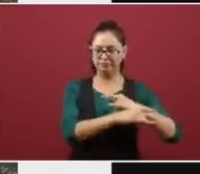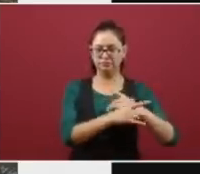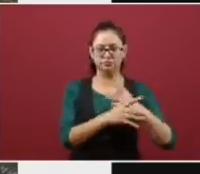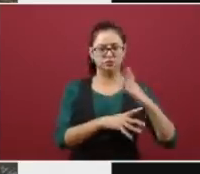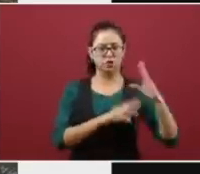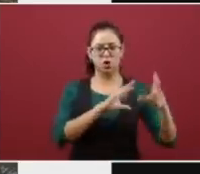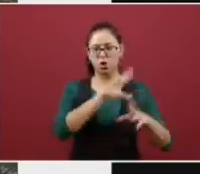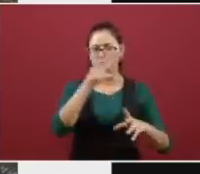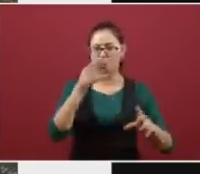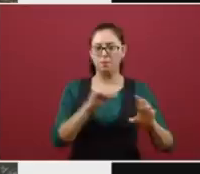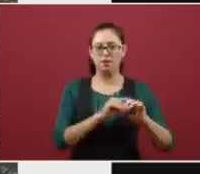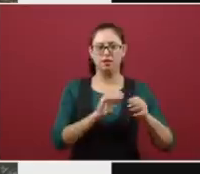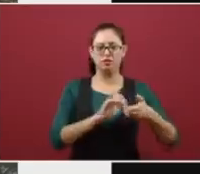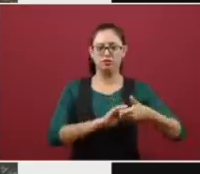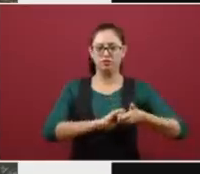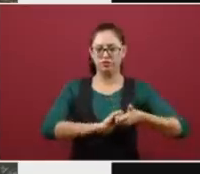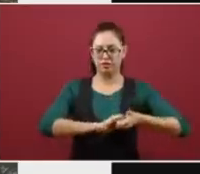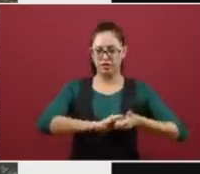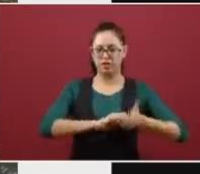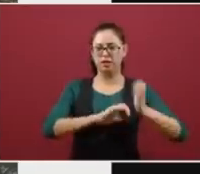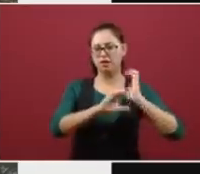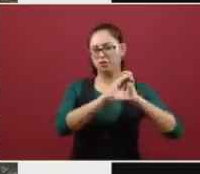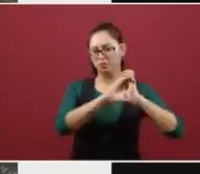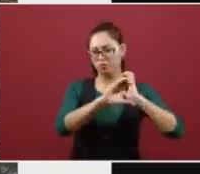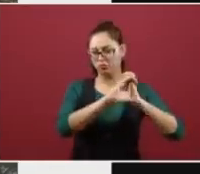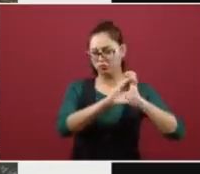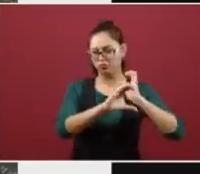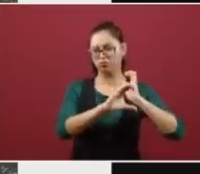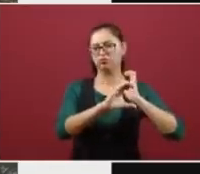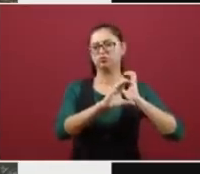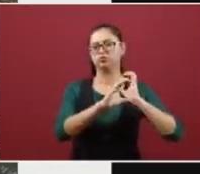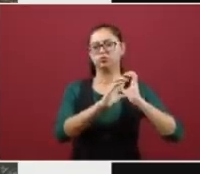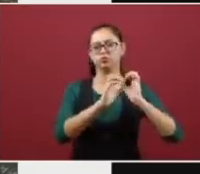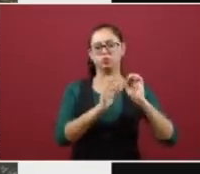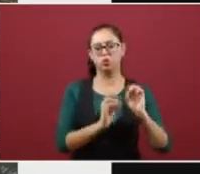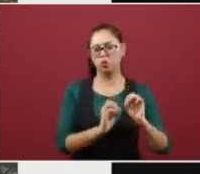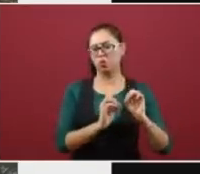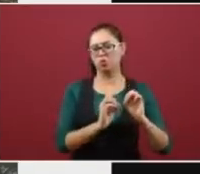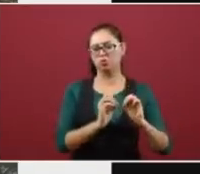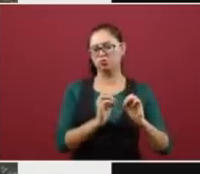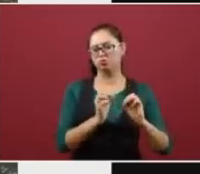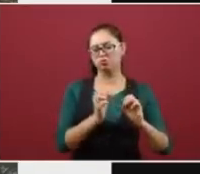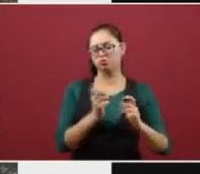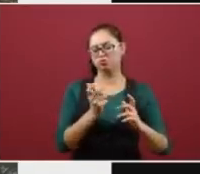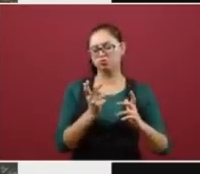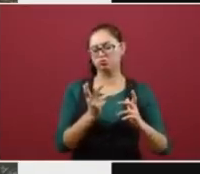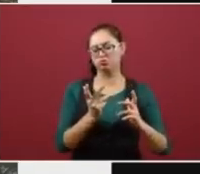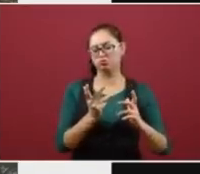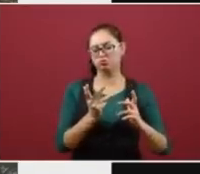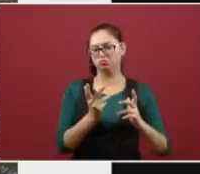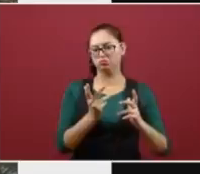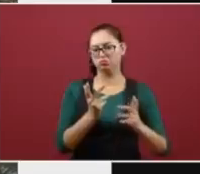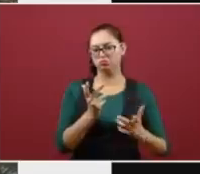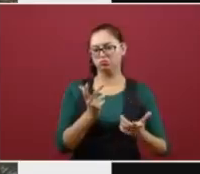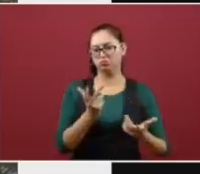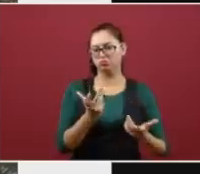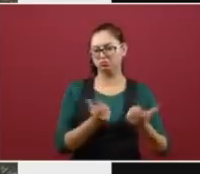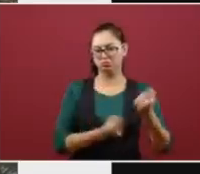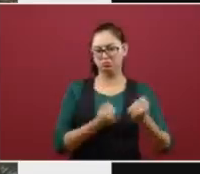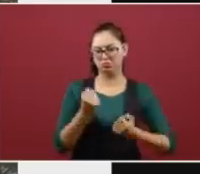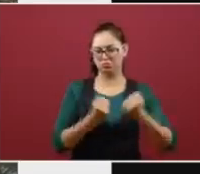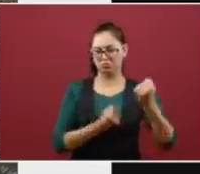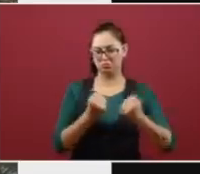tráilers autobuses o vehículos de uso normal